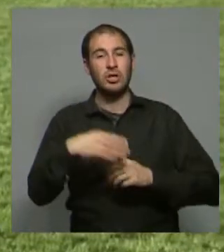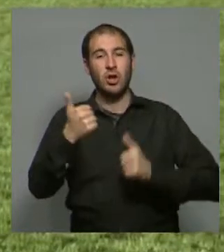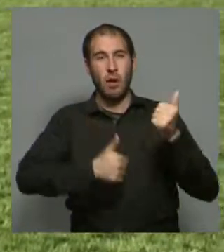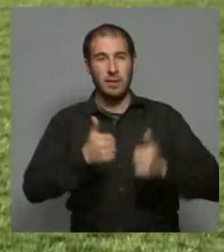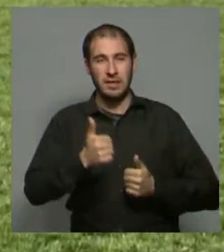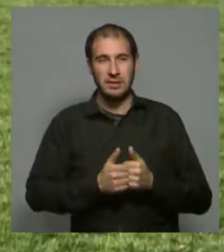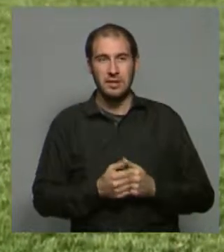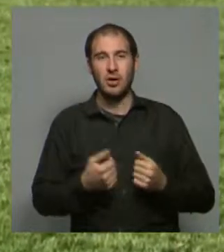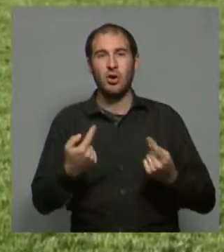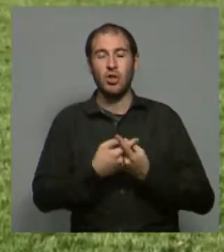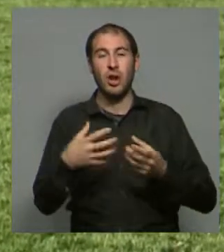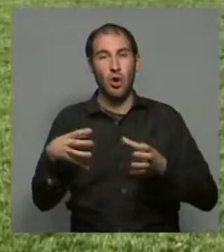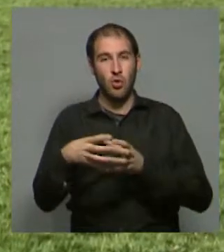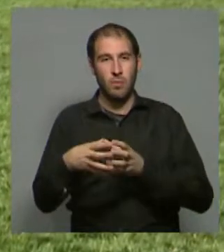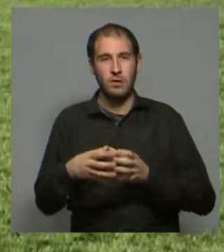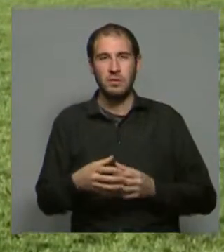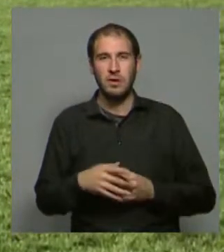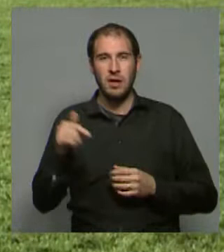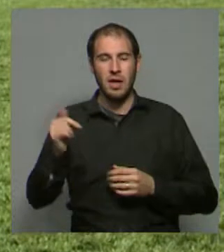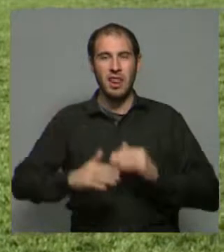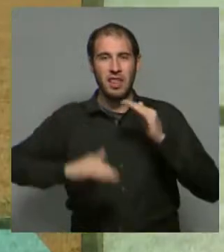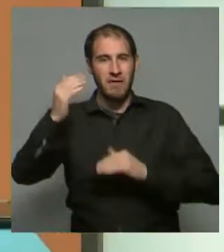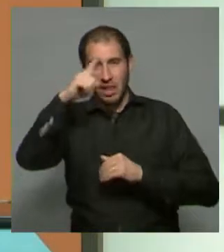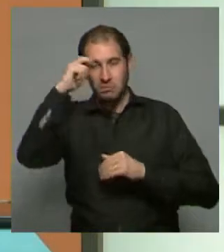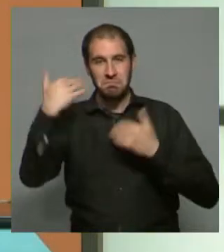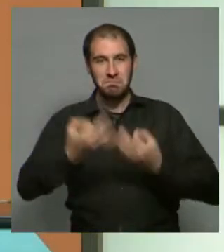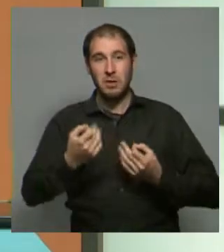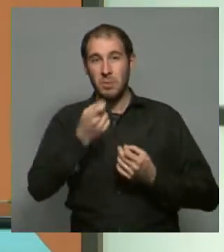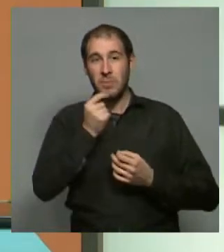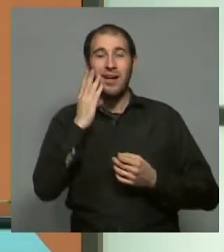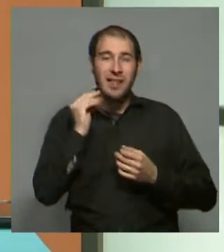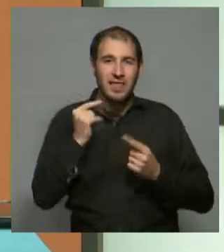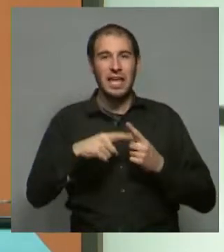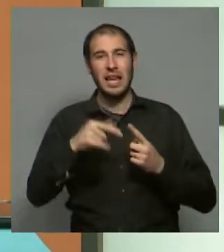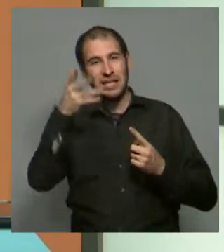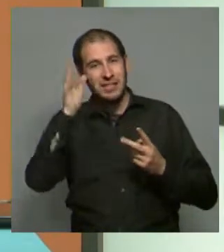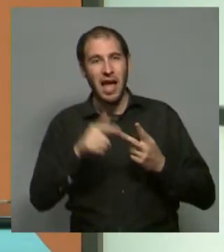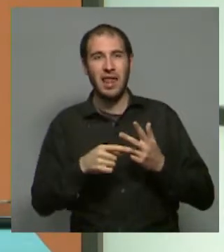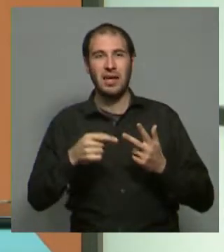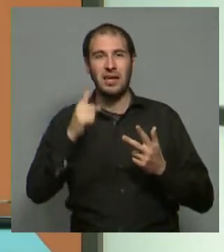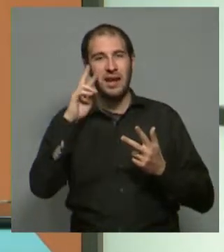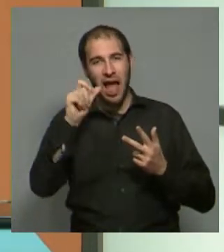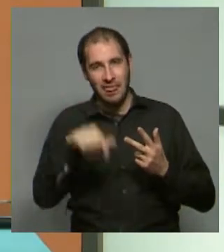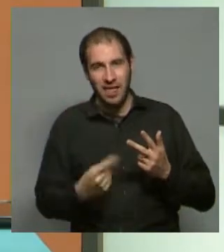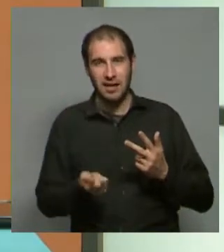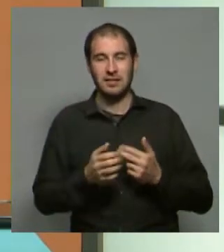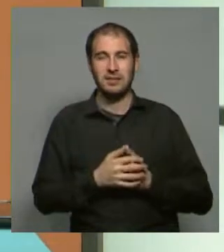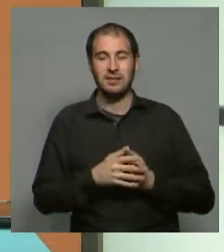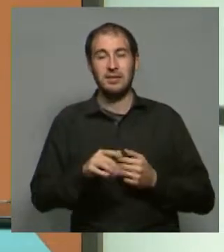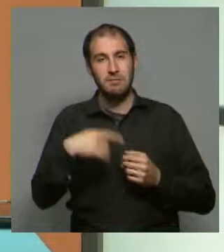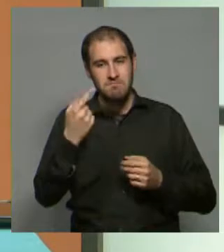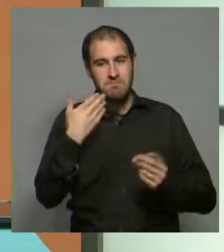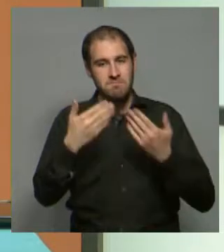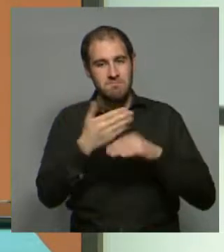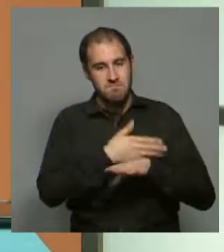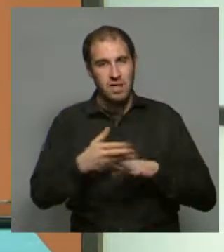partidos, con equipos que se encuentren en un muy buen nivel internacional, como es el caso de Inglaterra, como es el caso de Italia, como es el caso de Irlanda, y ya lo venimos